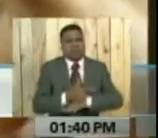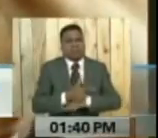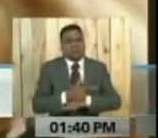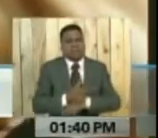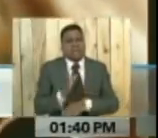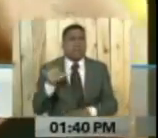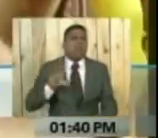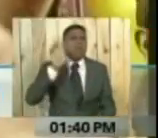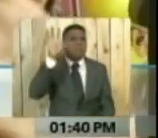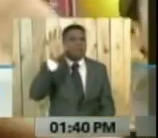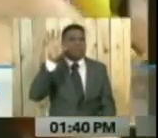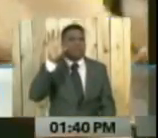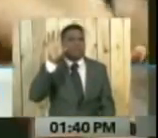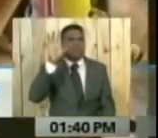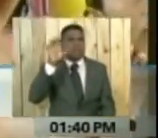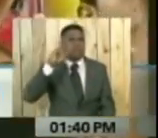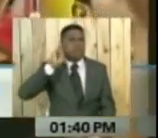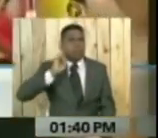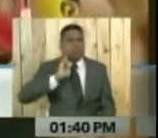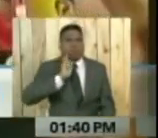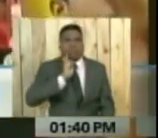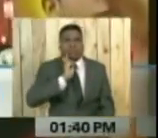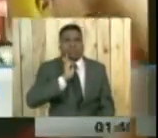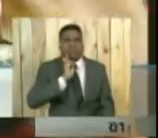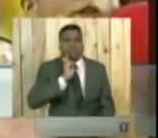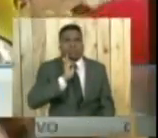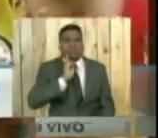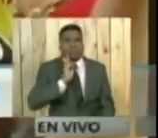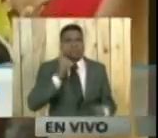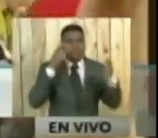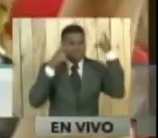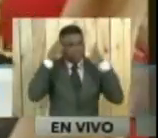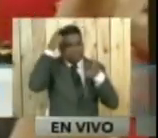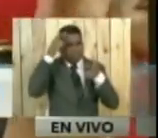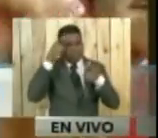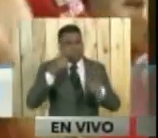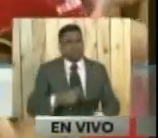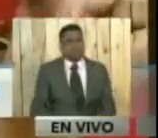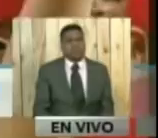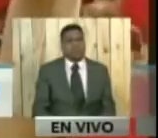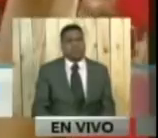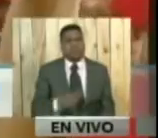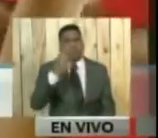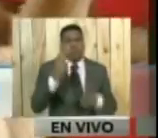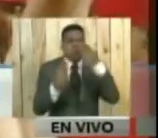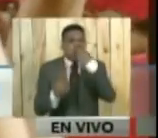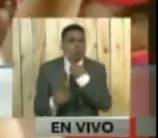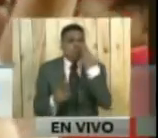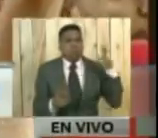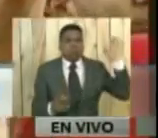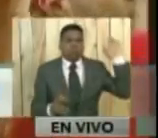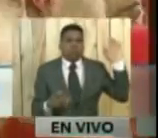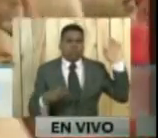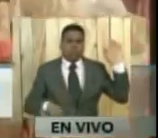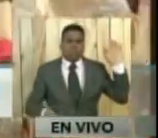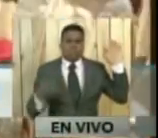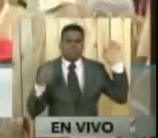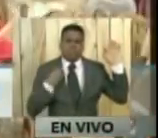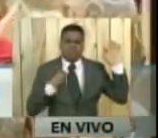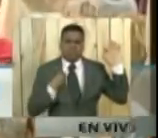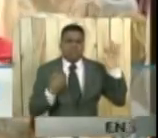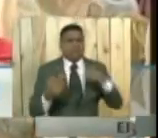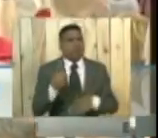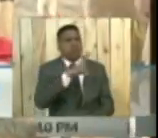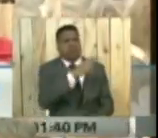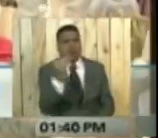patria de Bolívar y de Chávez. Juro por mi vida que no volverán,